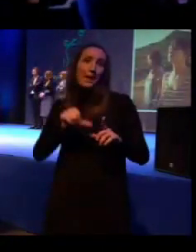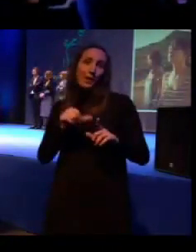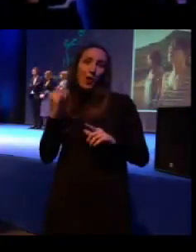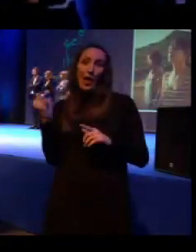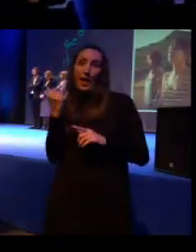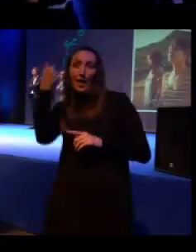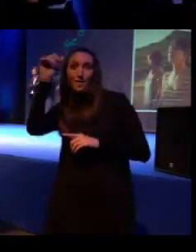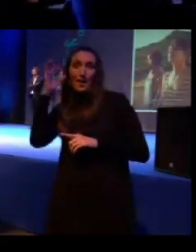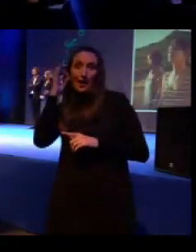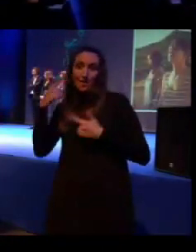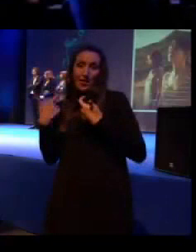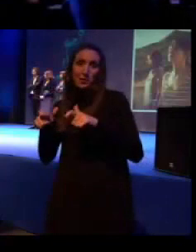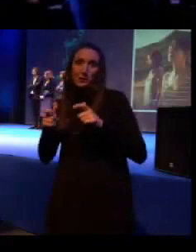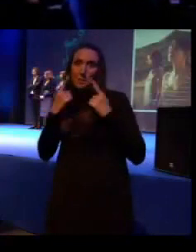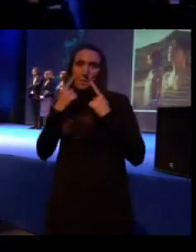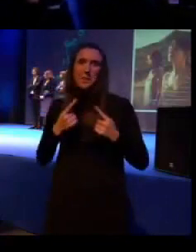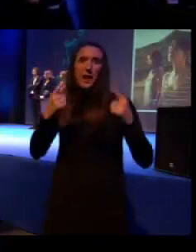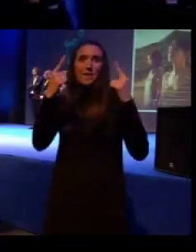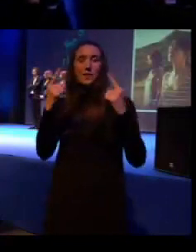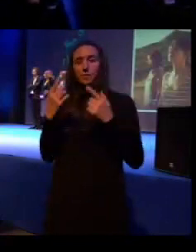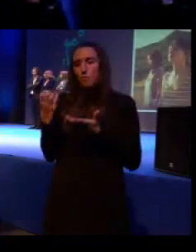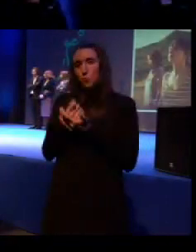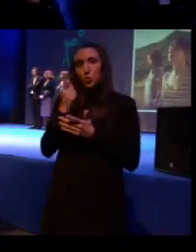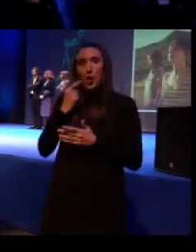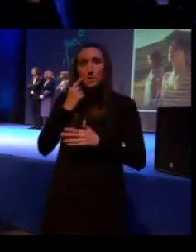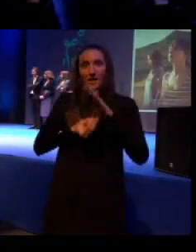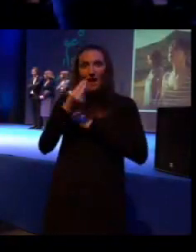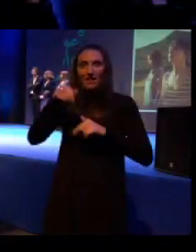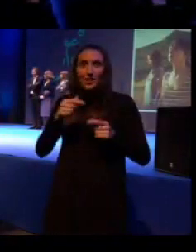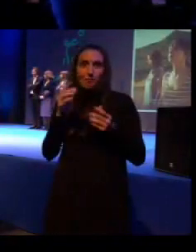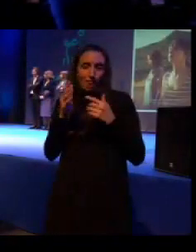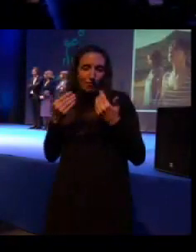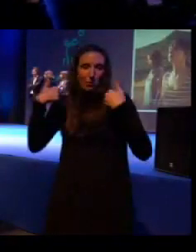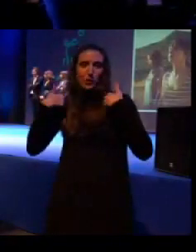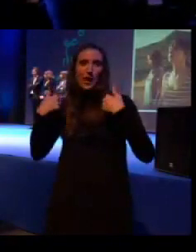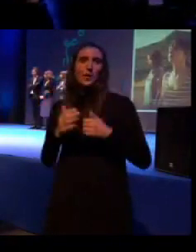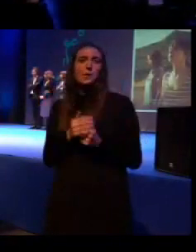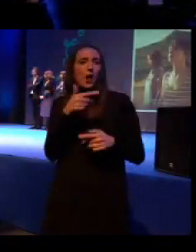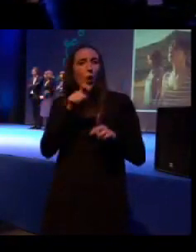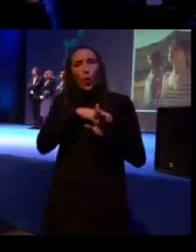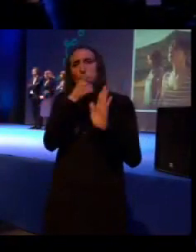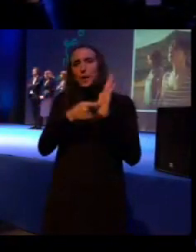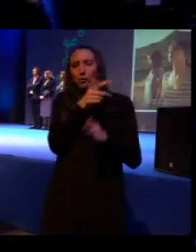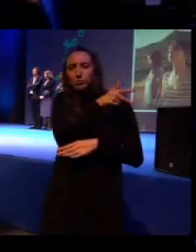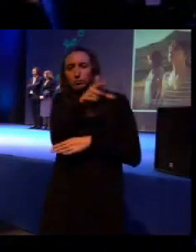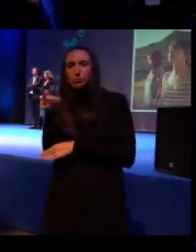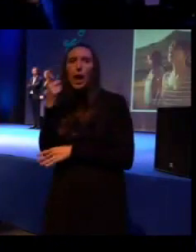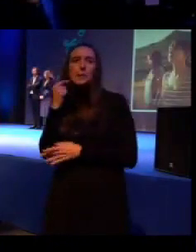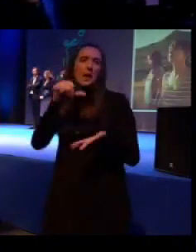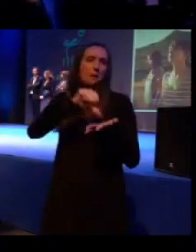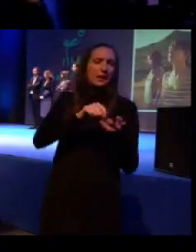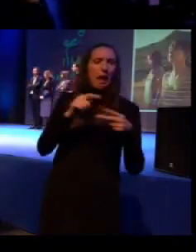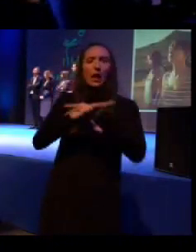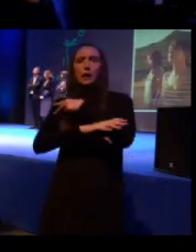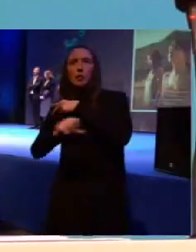jefes de departamento de muchos almerienses, está como rodada íntegramente aquí en Almería capital, en Cabo de